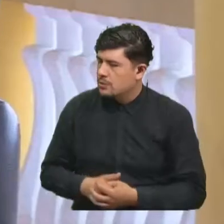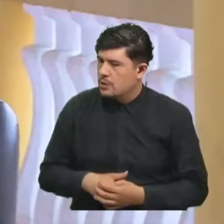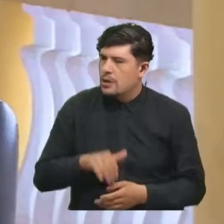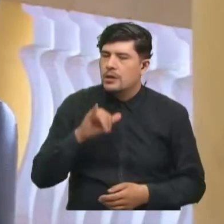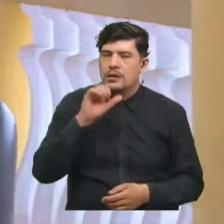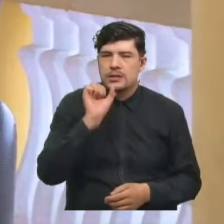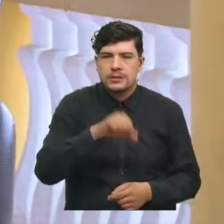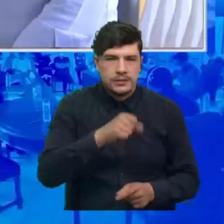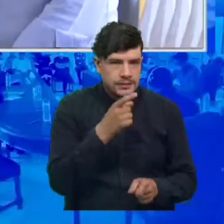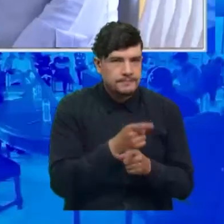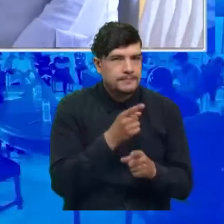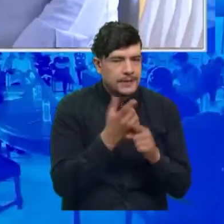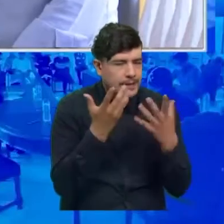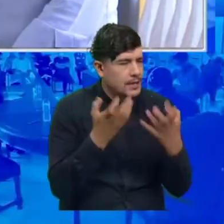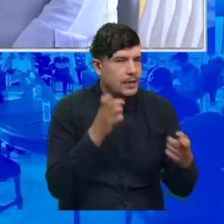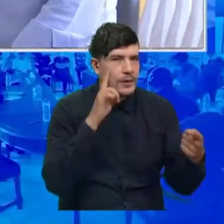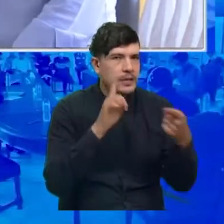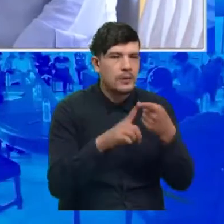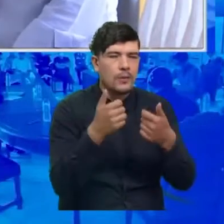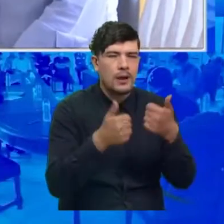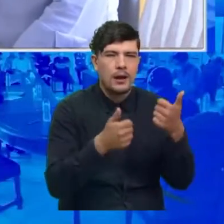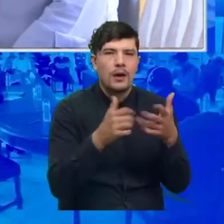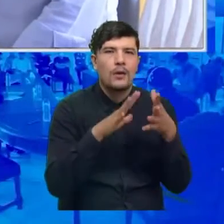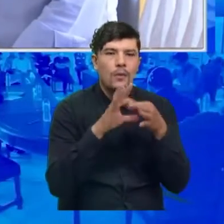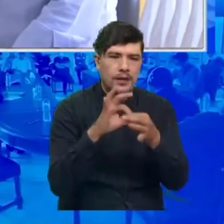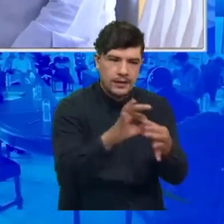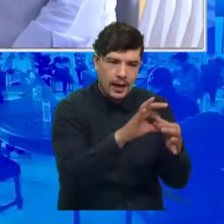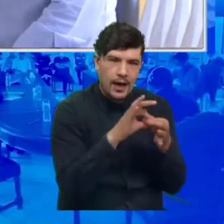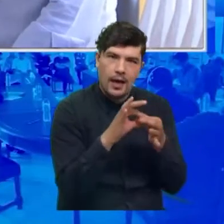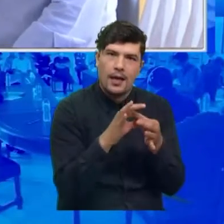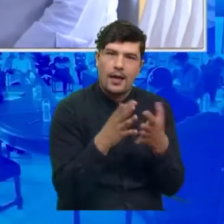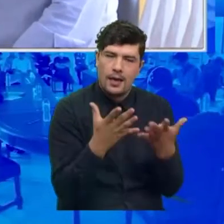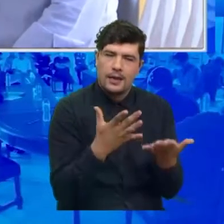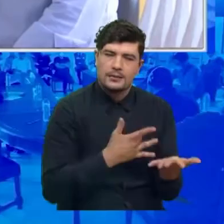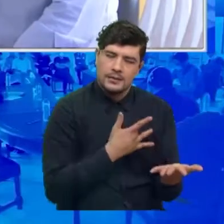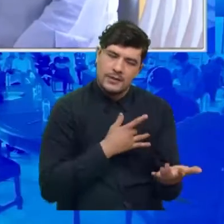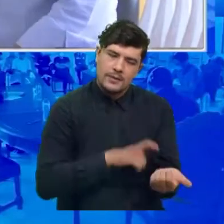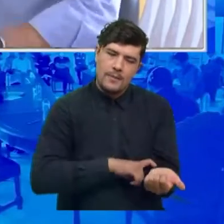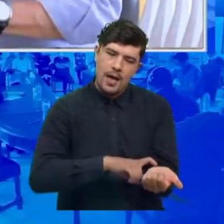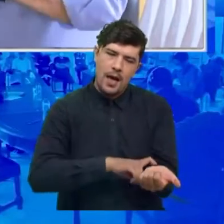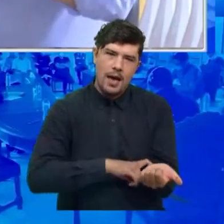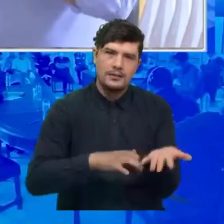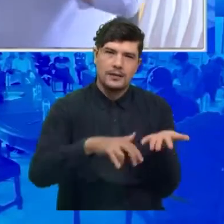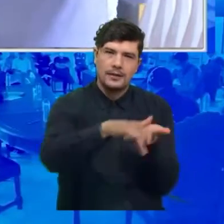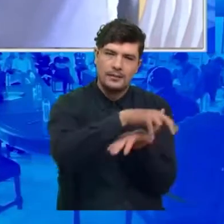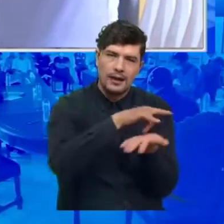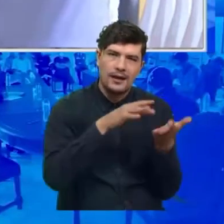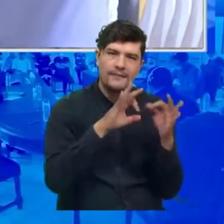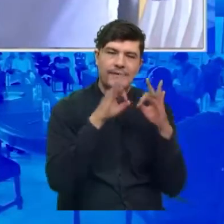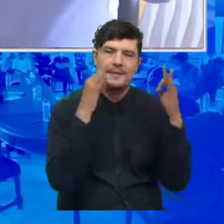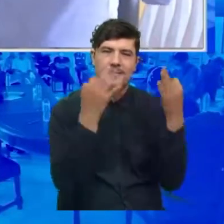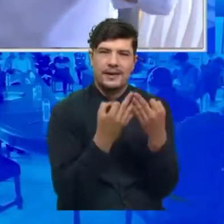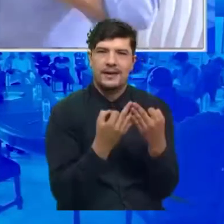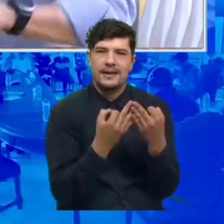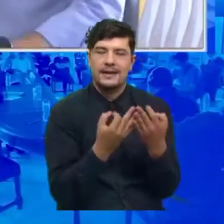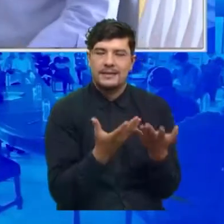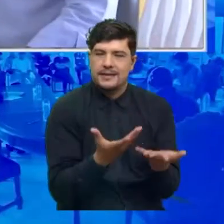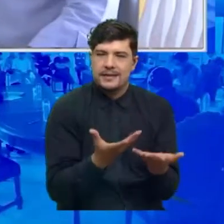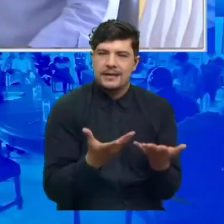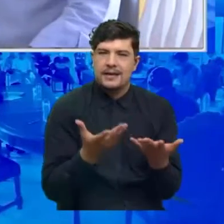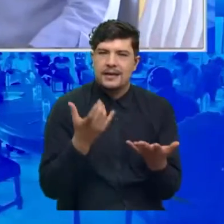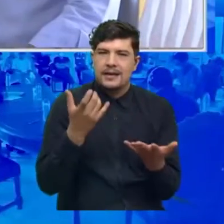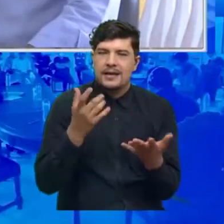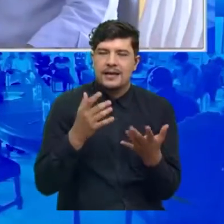haya sentimiento de esa raza santanderiana de estas familias independiente desde la orilla donde